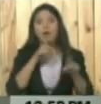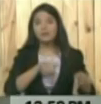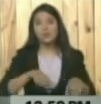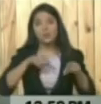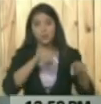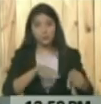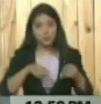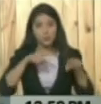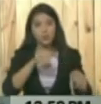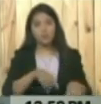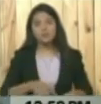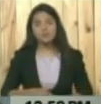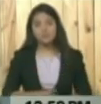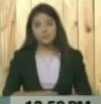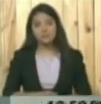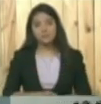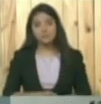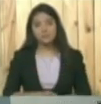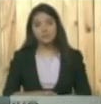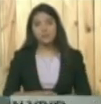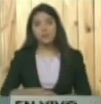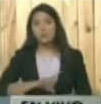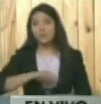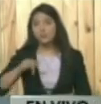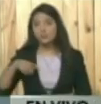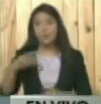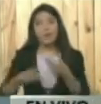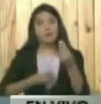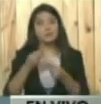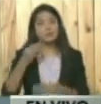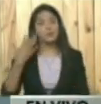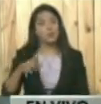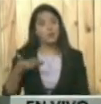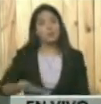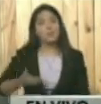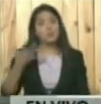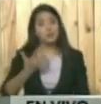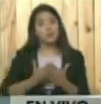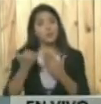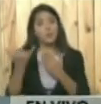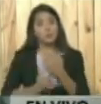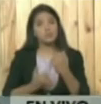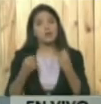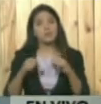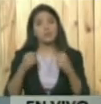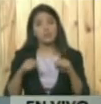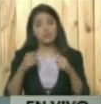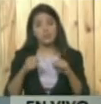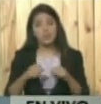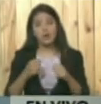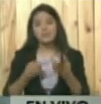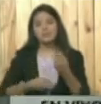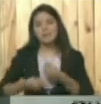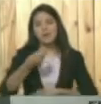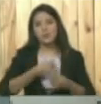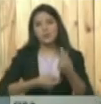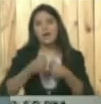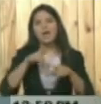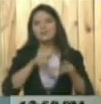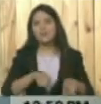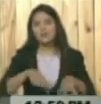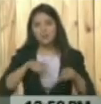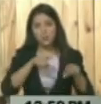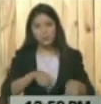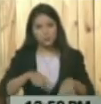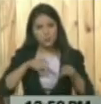Urbana. Estamos desarrollando importantes proyectos de economía urbana, de agricultura